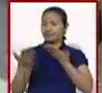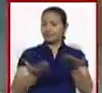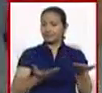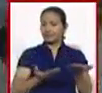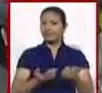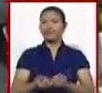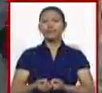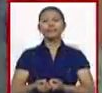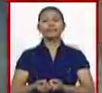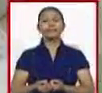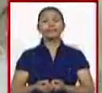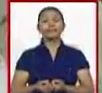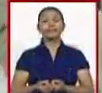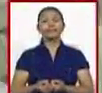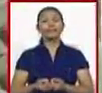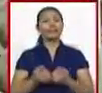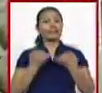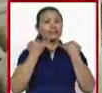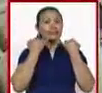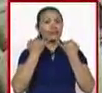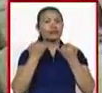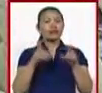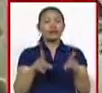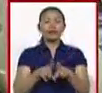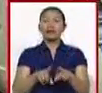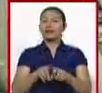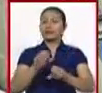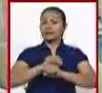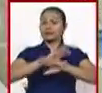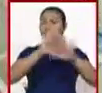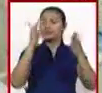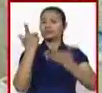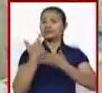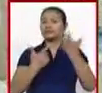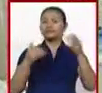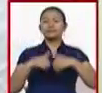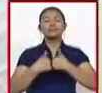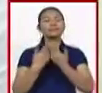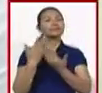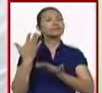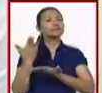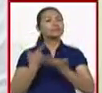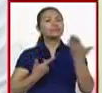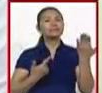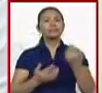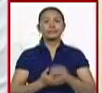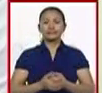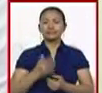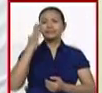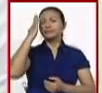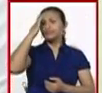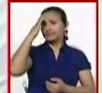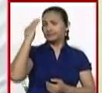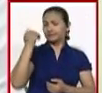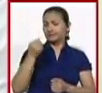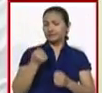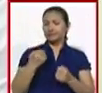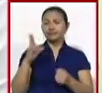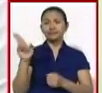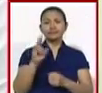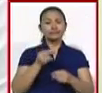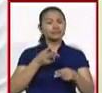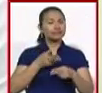ellos que pasen y presten su declaración y que esclarezcan en realidad cómo fue el hecho, a raíz de qué fue la agresión con